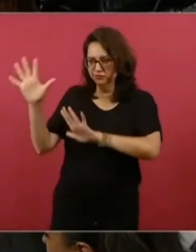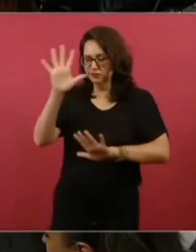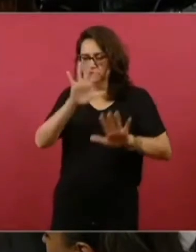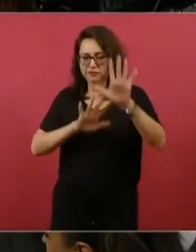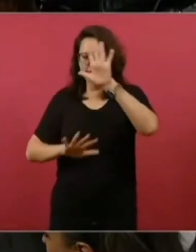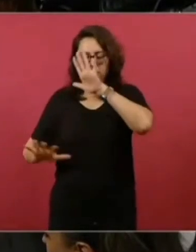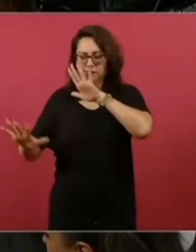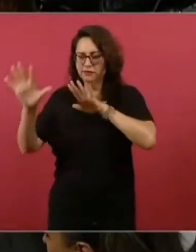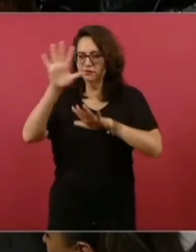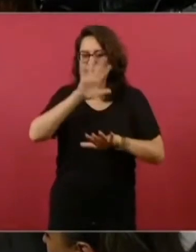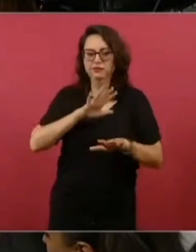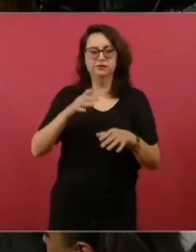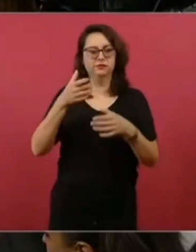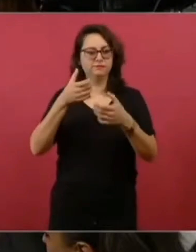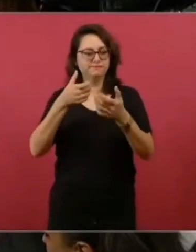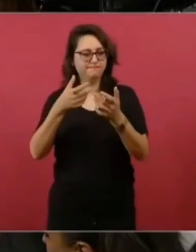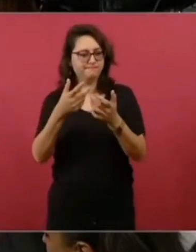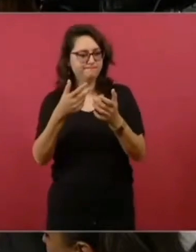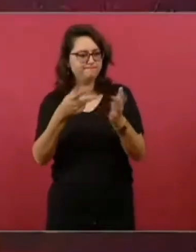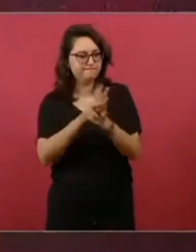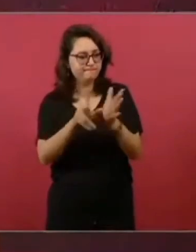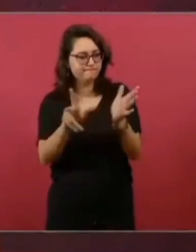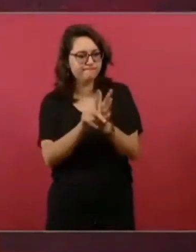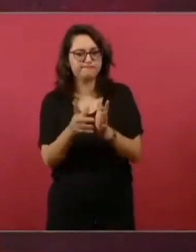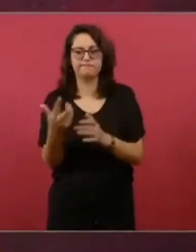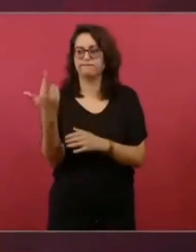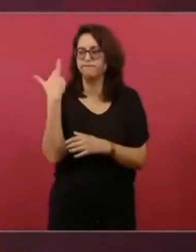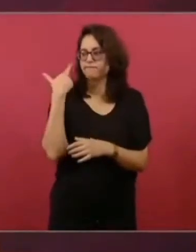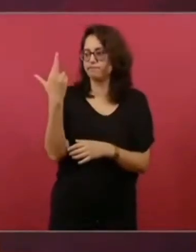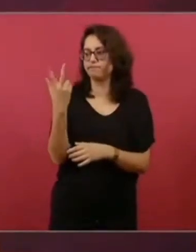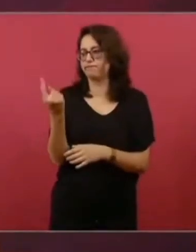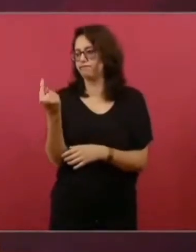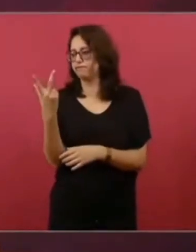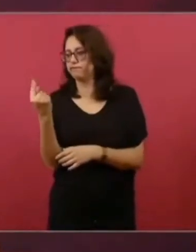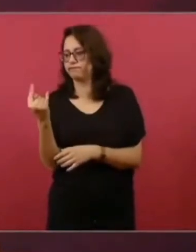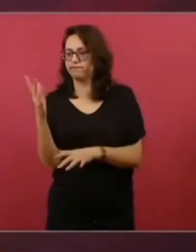periódicos, con su radio, con la televisión.